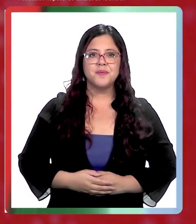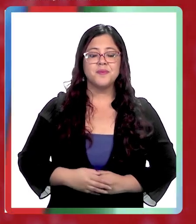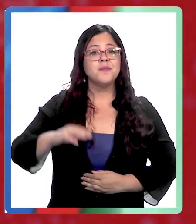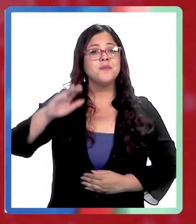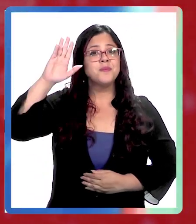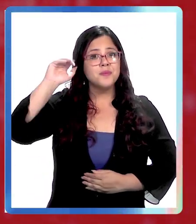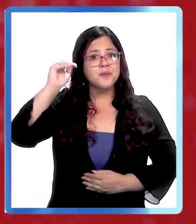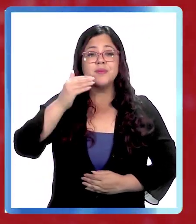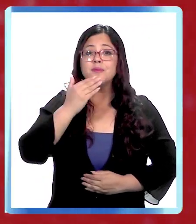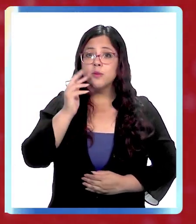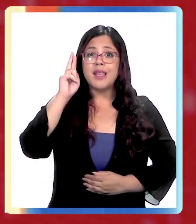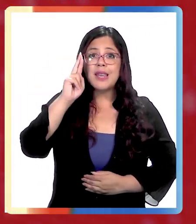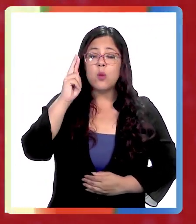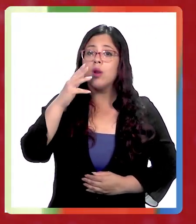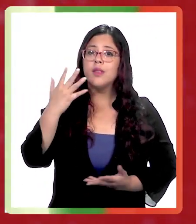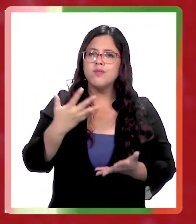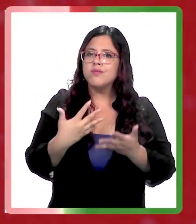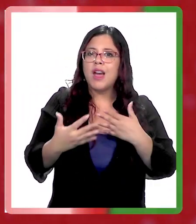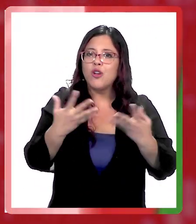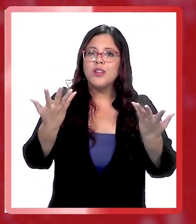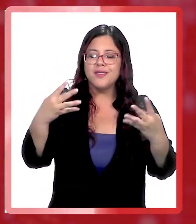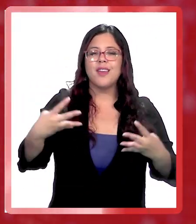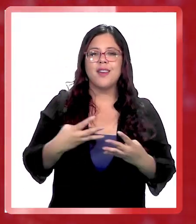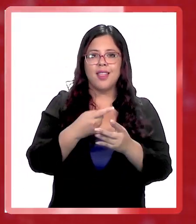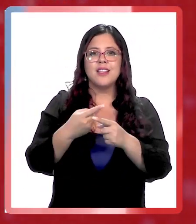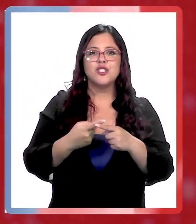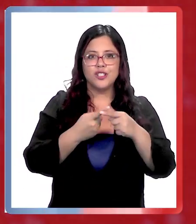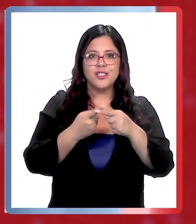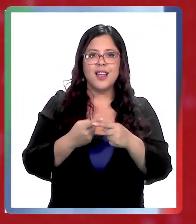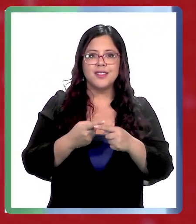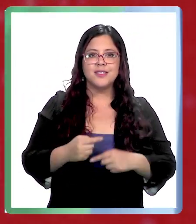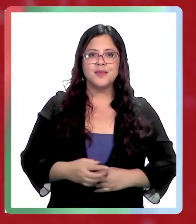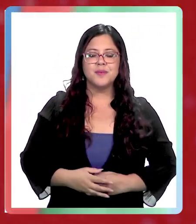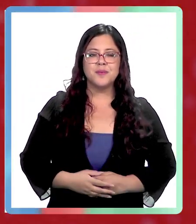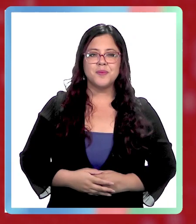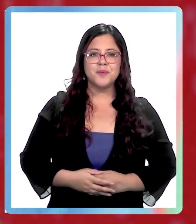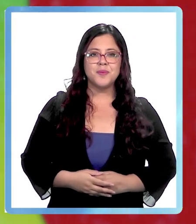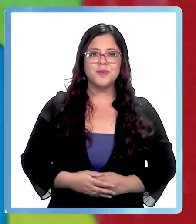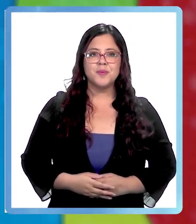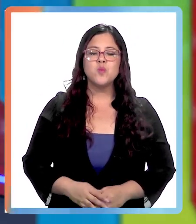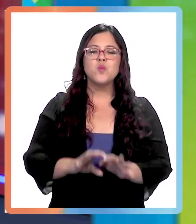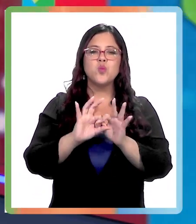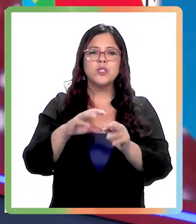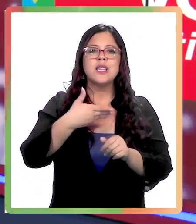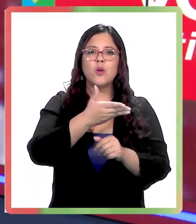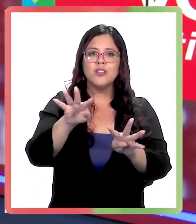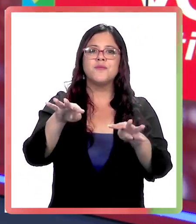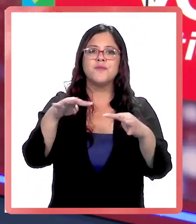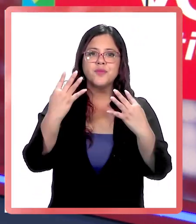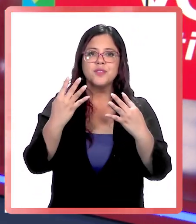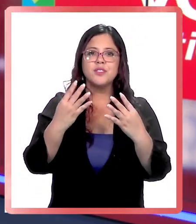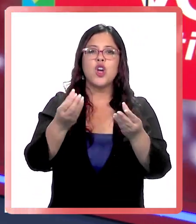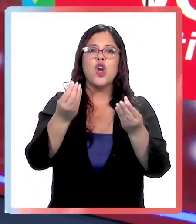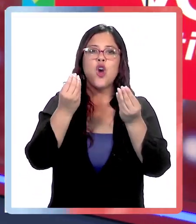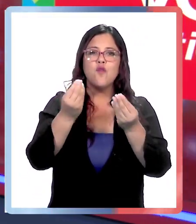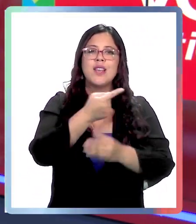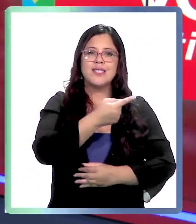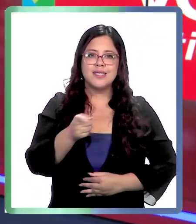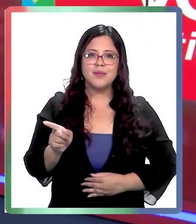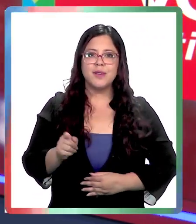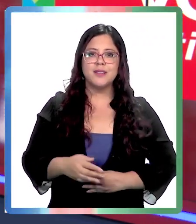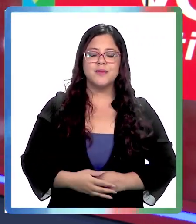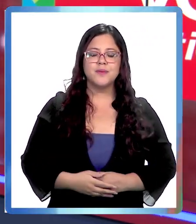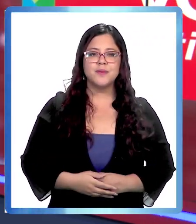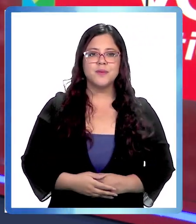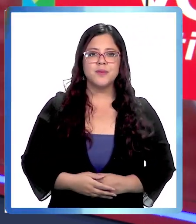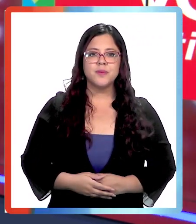www.portavoznoticias.cl. Nos despedimos y recuerden que también nos pueden encontrar en las redes sociales. Muchas gracias por acompañarnos. Que tengan una muy